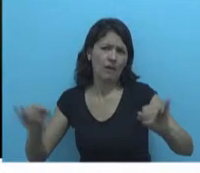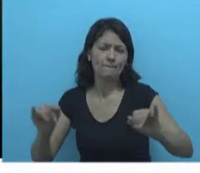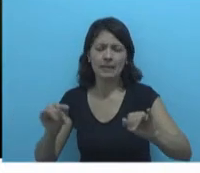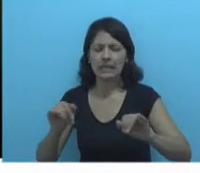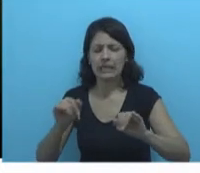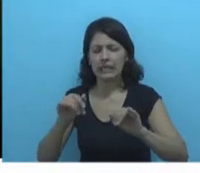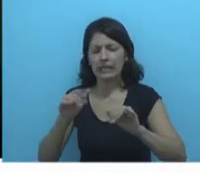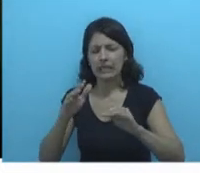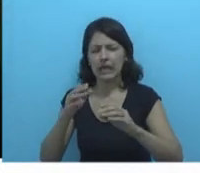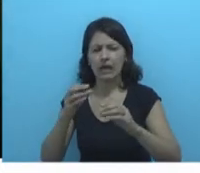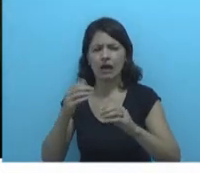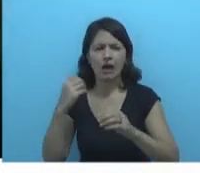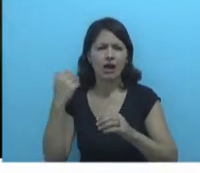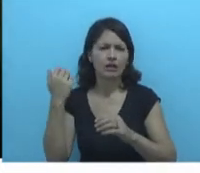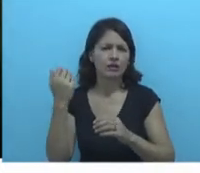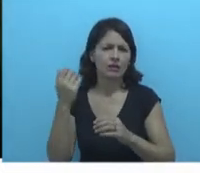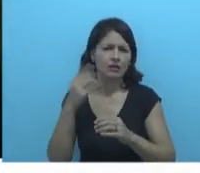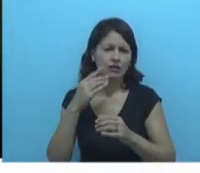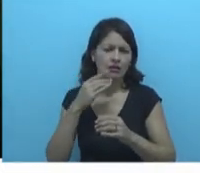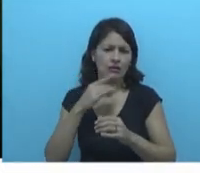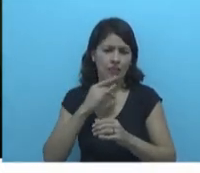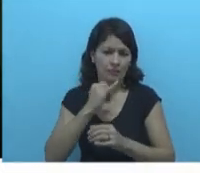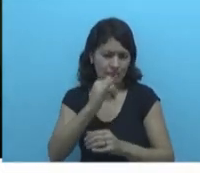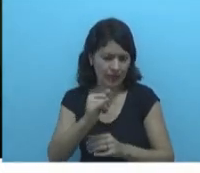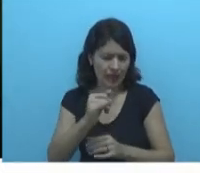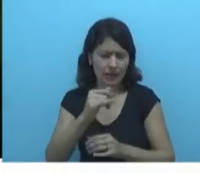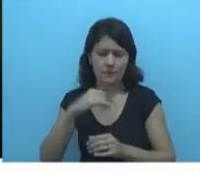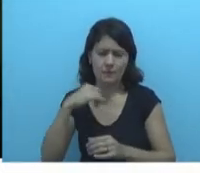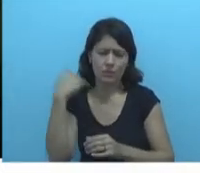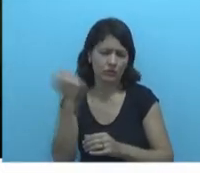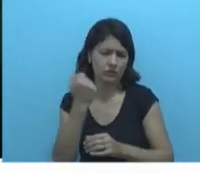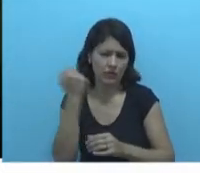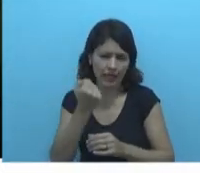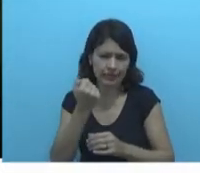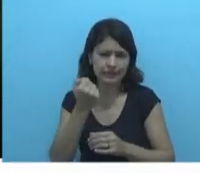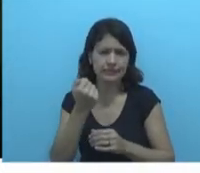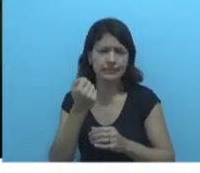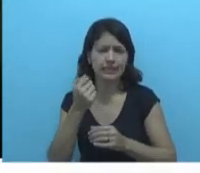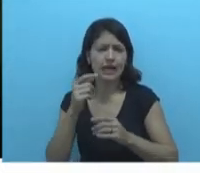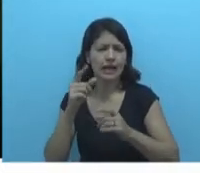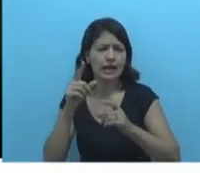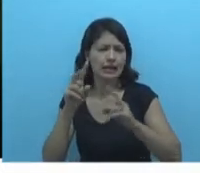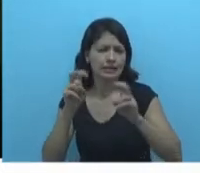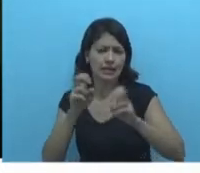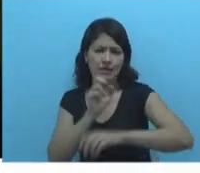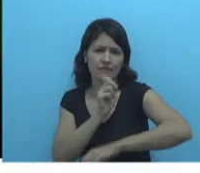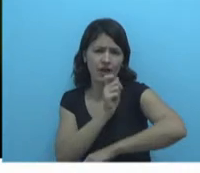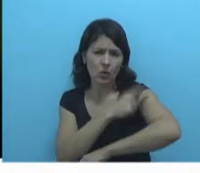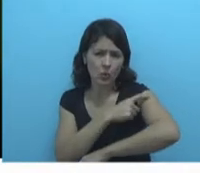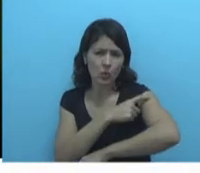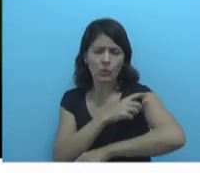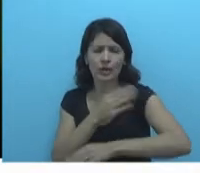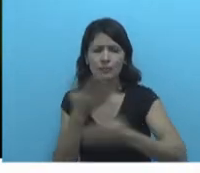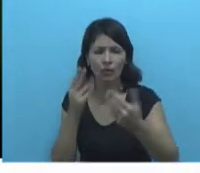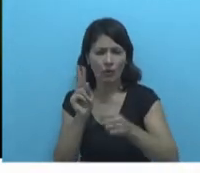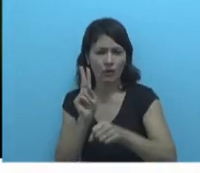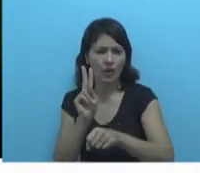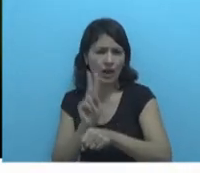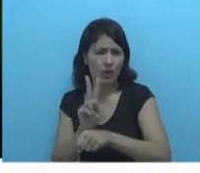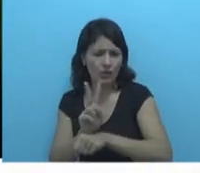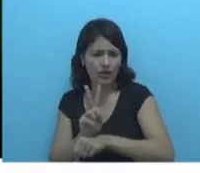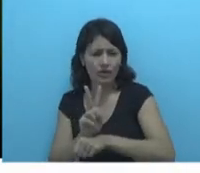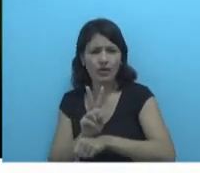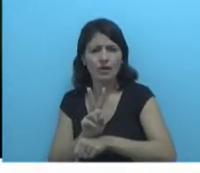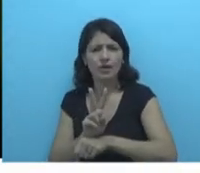la importancia y la trascendencia que tienen en la pandemia y en estos momentos particularmente